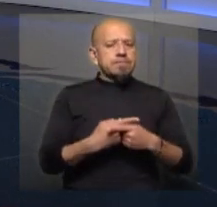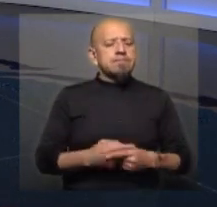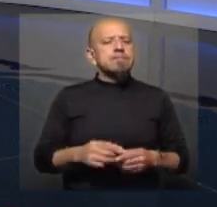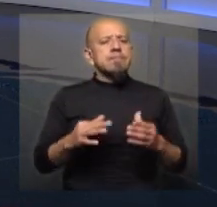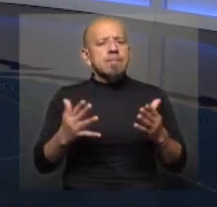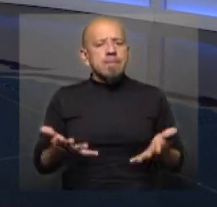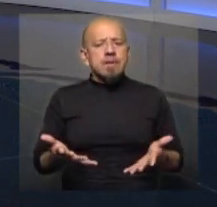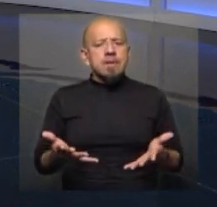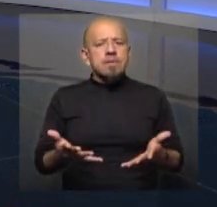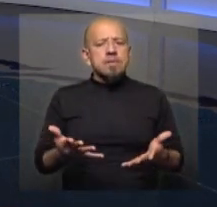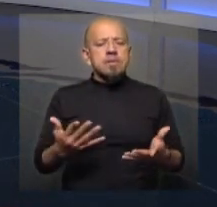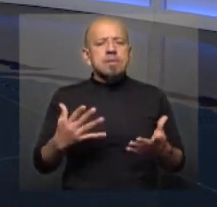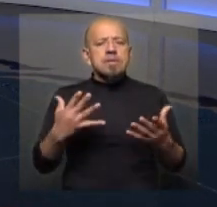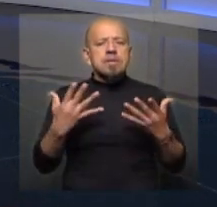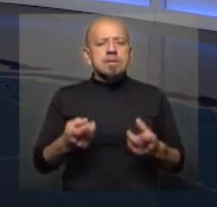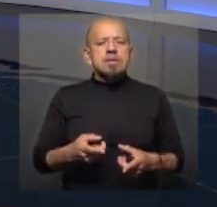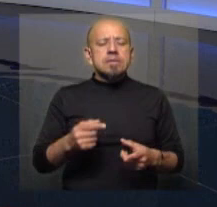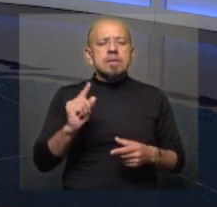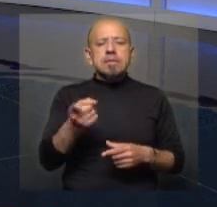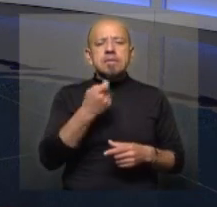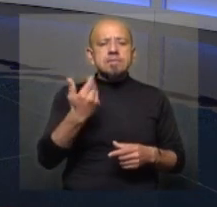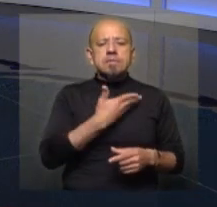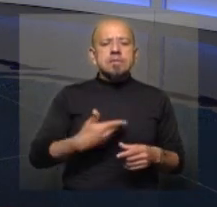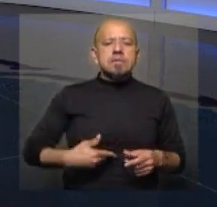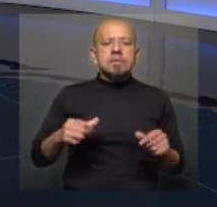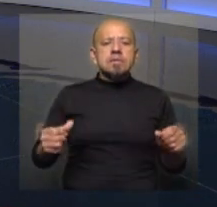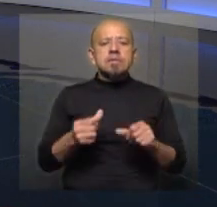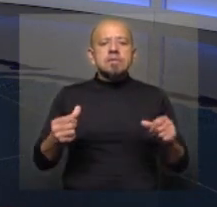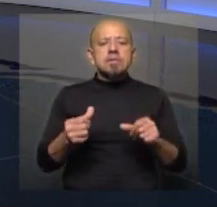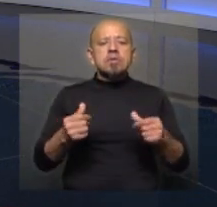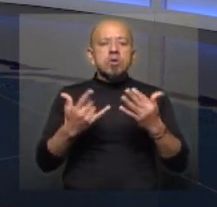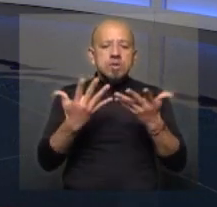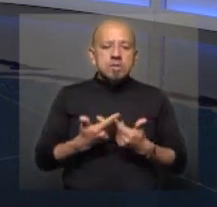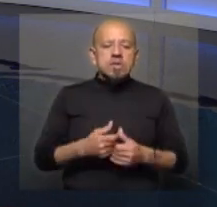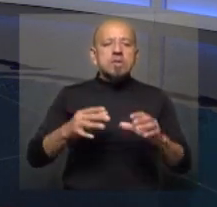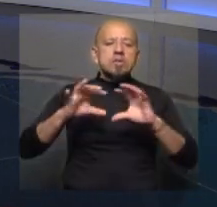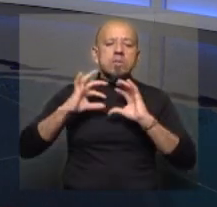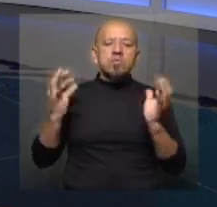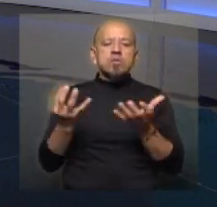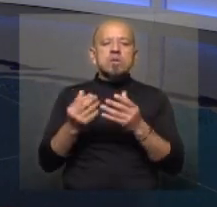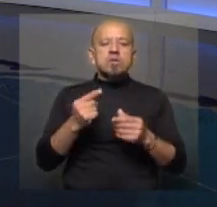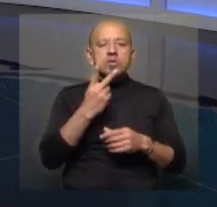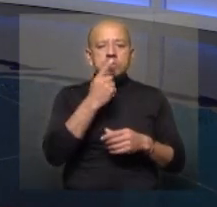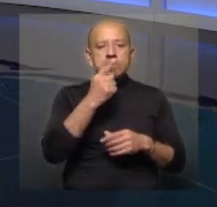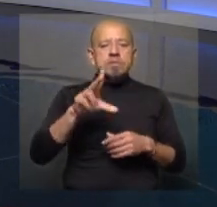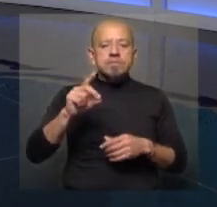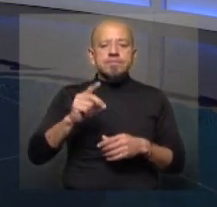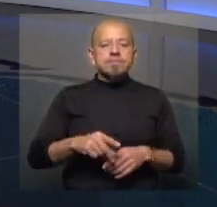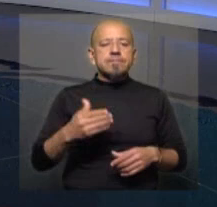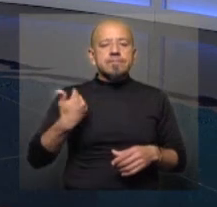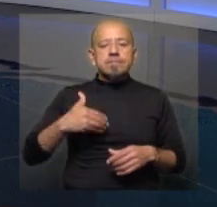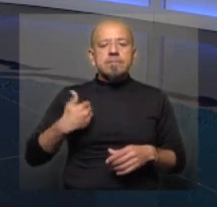aquel deseo y sueño del expresidente tabaré Vázquez de ser organizador del mundial 2030 junto a la